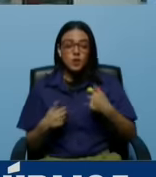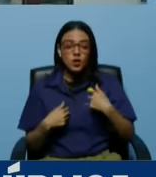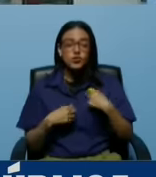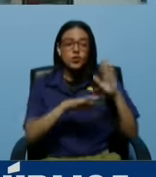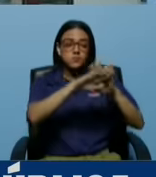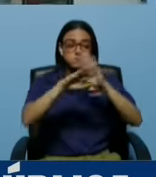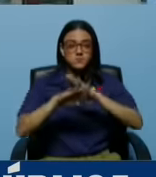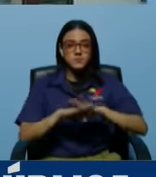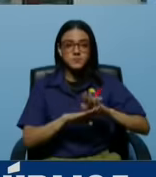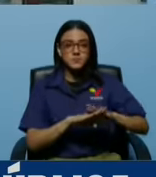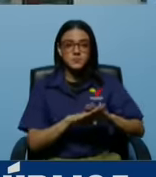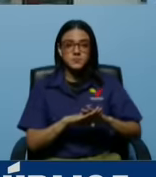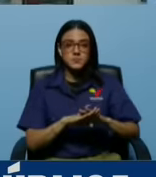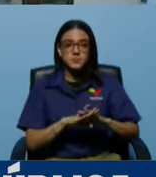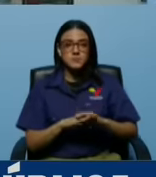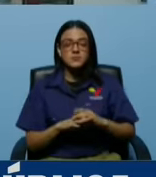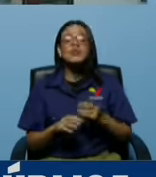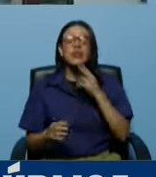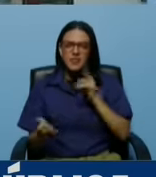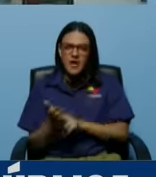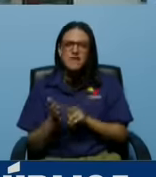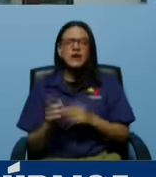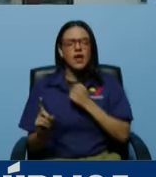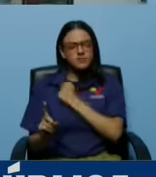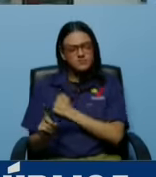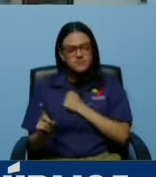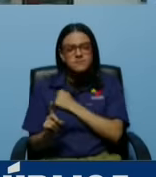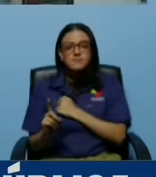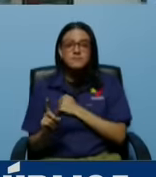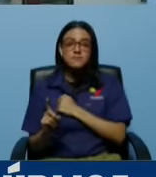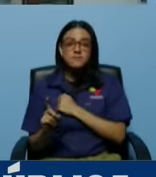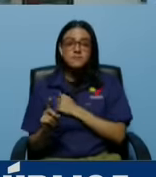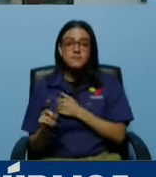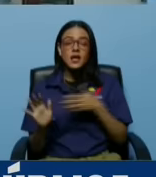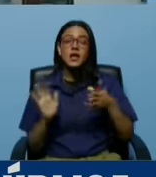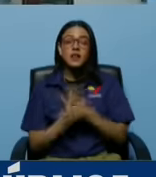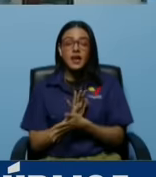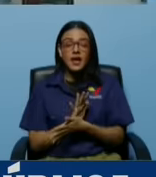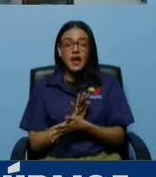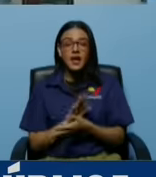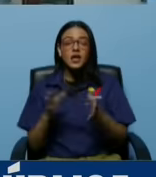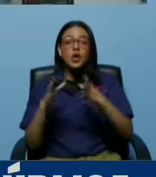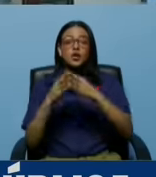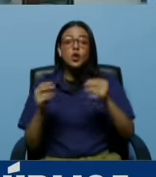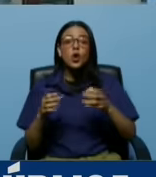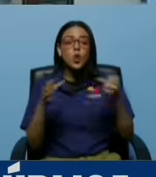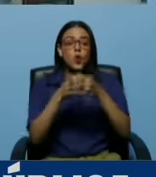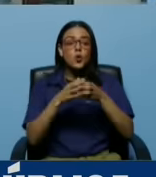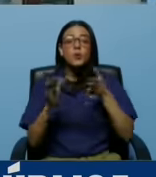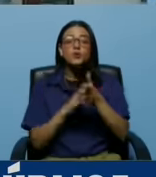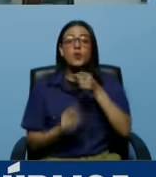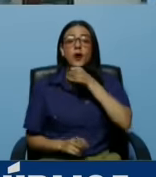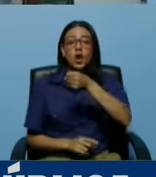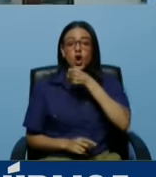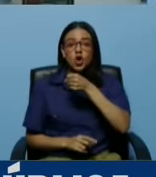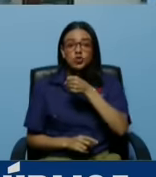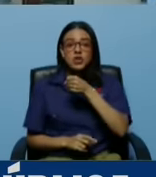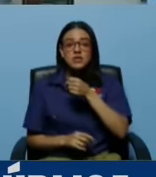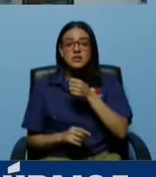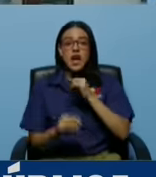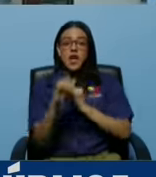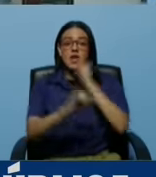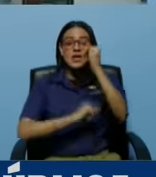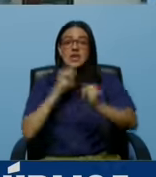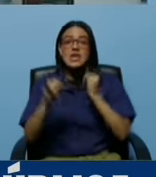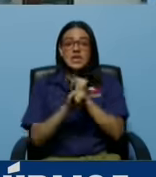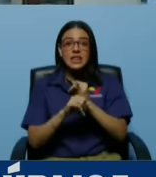advierto como un hecho lamentable que las agencias de noticias, tanto internacionales